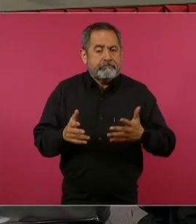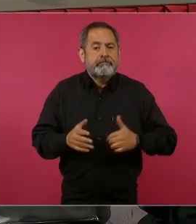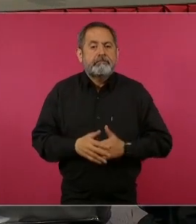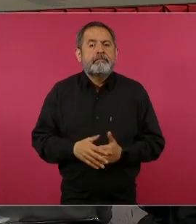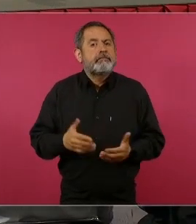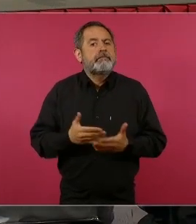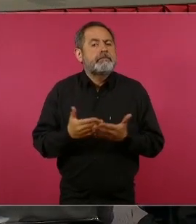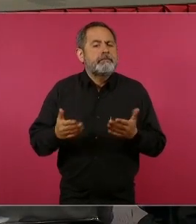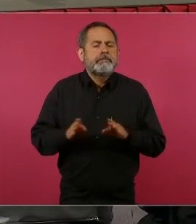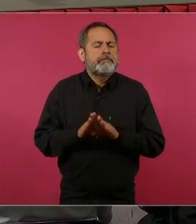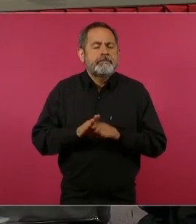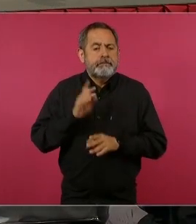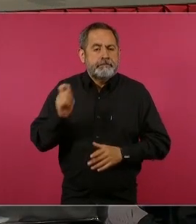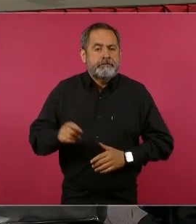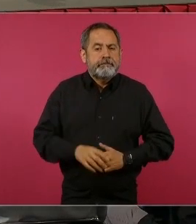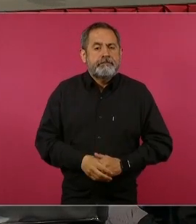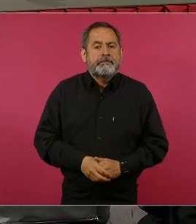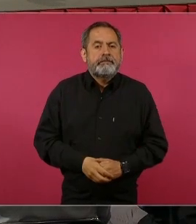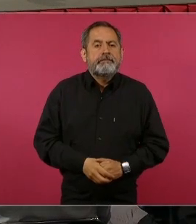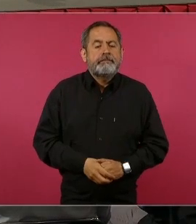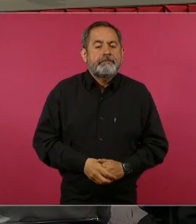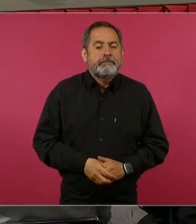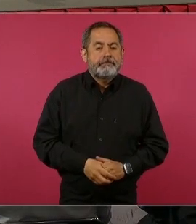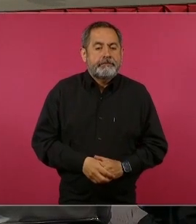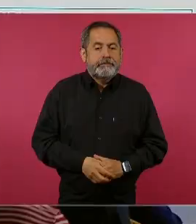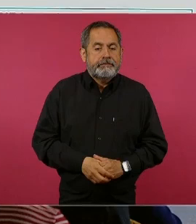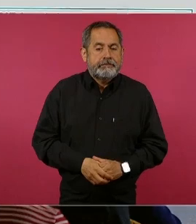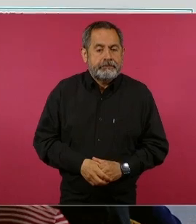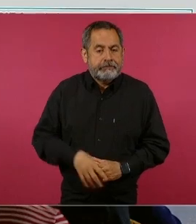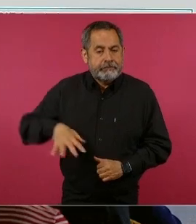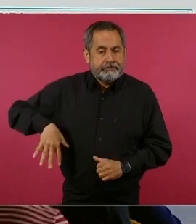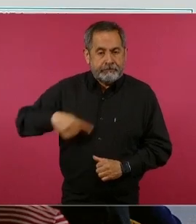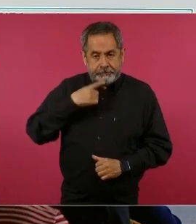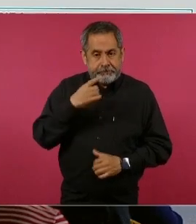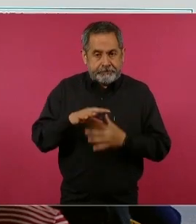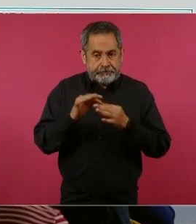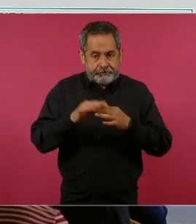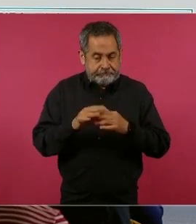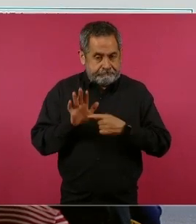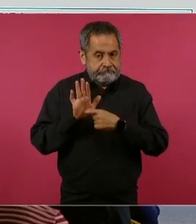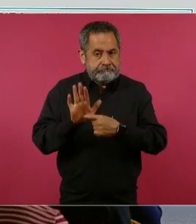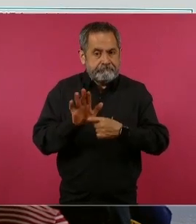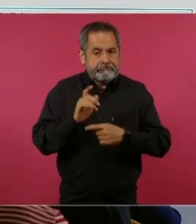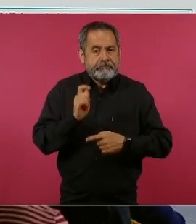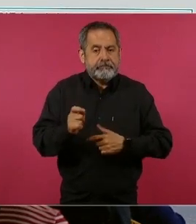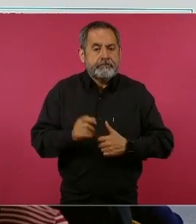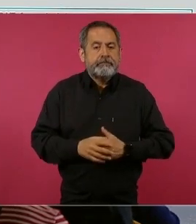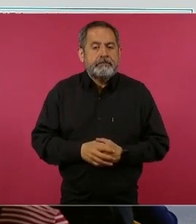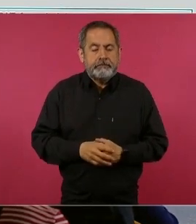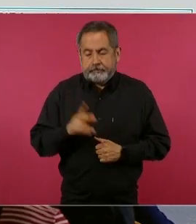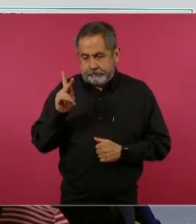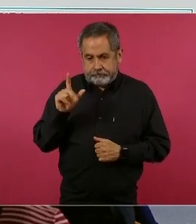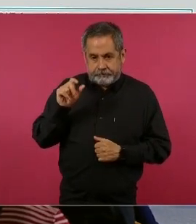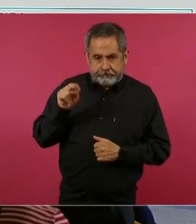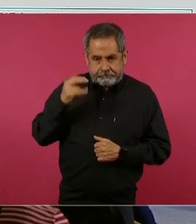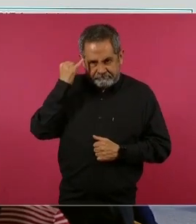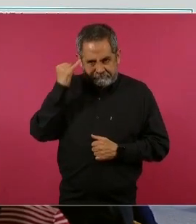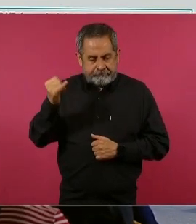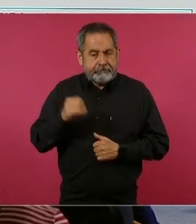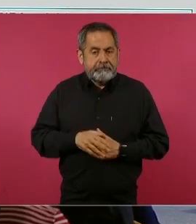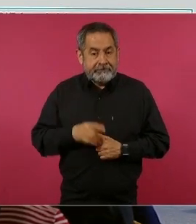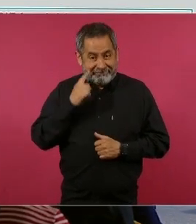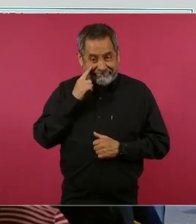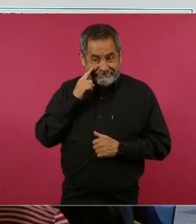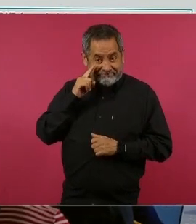efecto tiene este comportamiento. Decíamos que presentamos los resultados de esta estrategia. En el